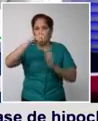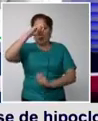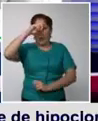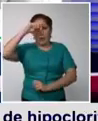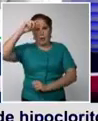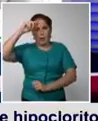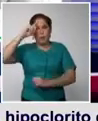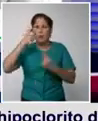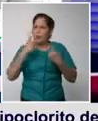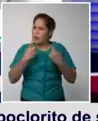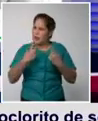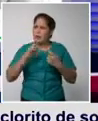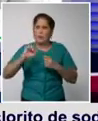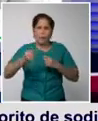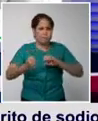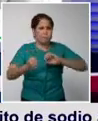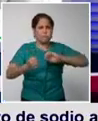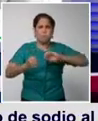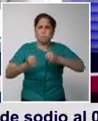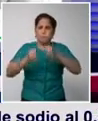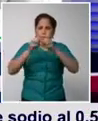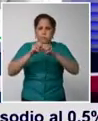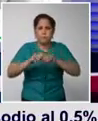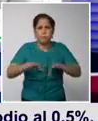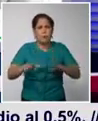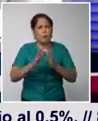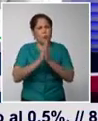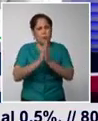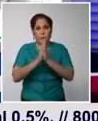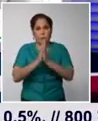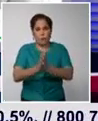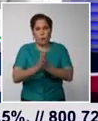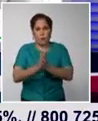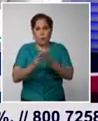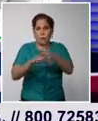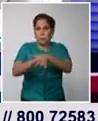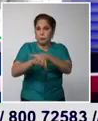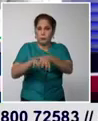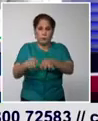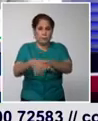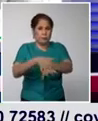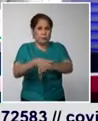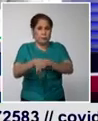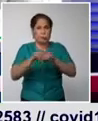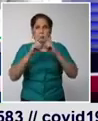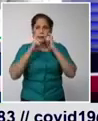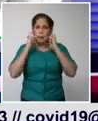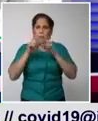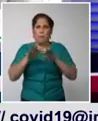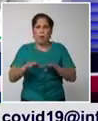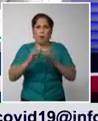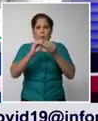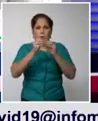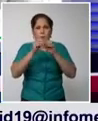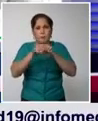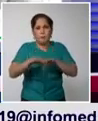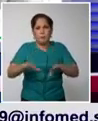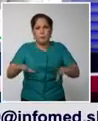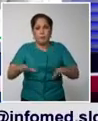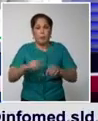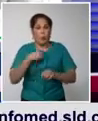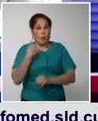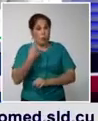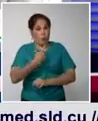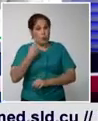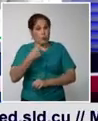necesario seguir extremando cada una de las medidas higiénico-sanitarias para contribuir en la contención de la pandemia. Nosotros vamos